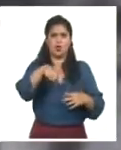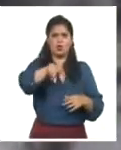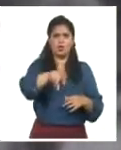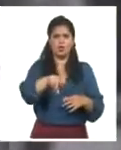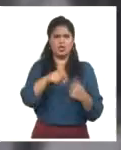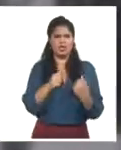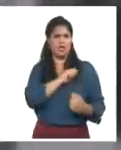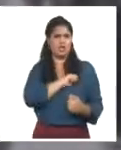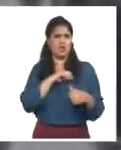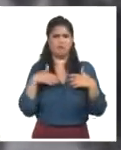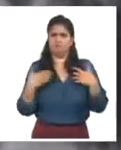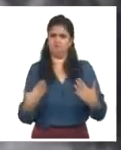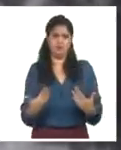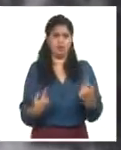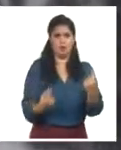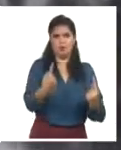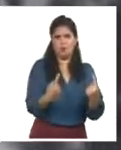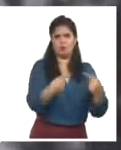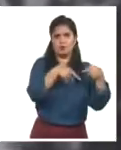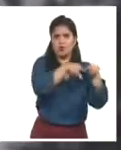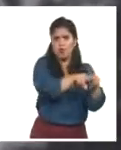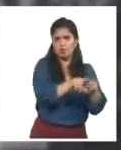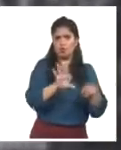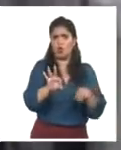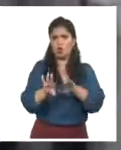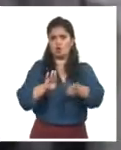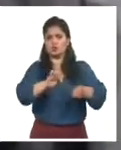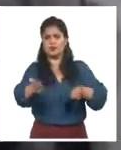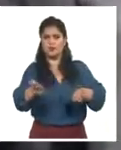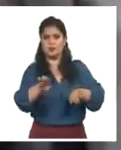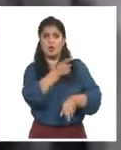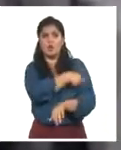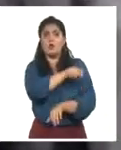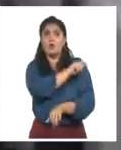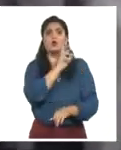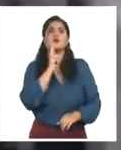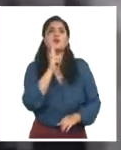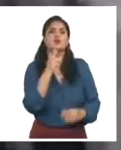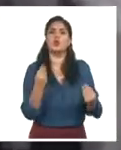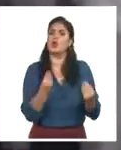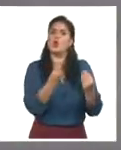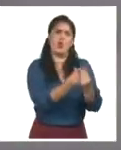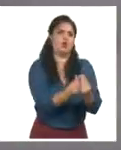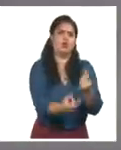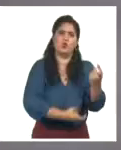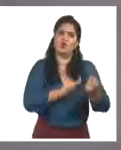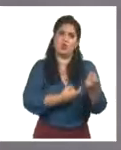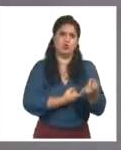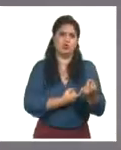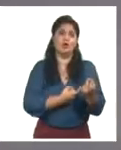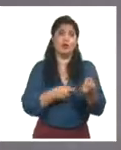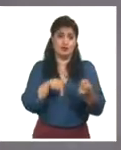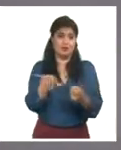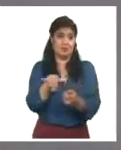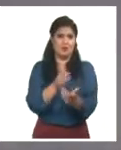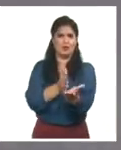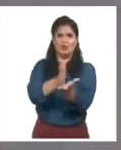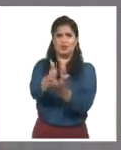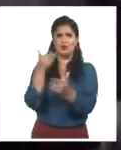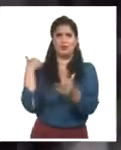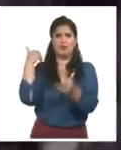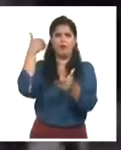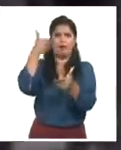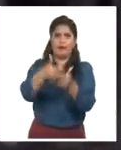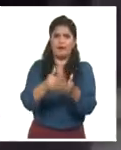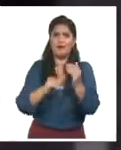o dividirse? Y el pueblo respondió, unidad. Así ocurrió por más de 60 años,